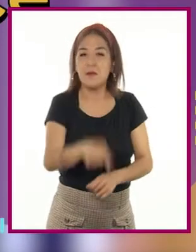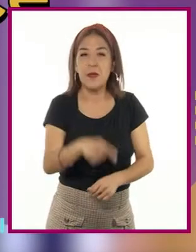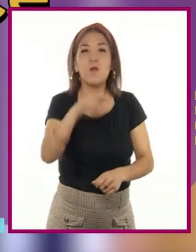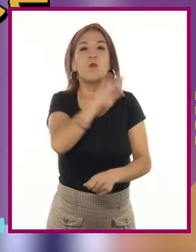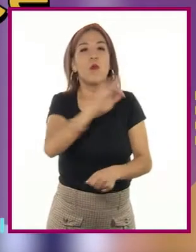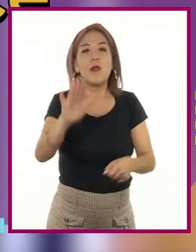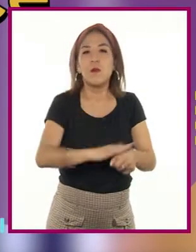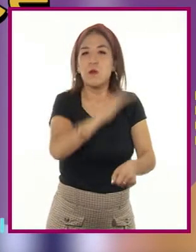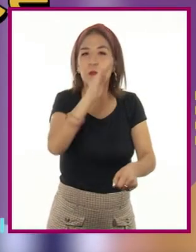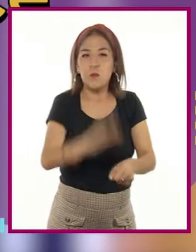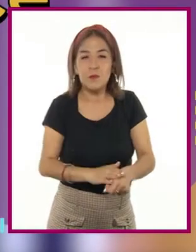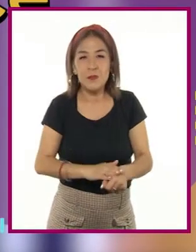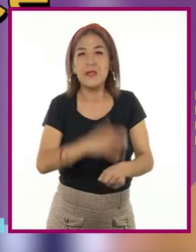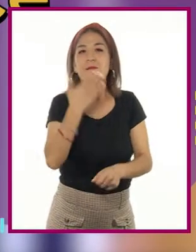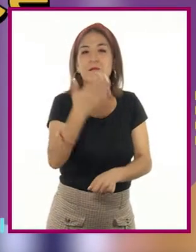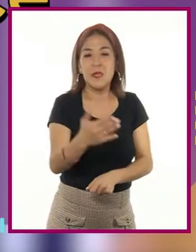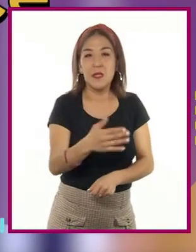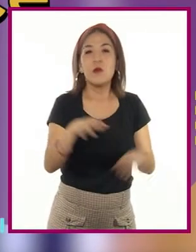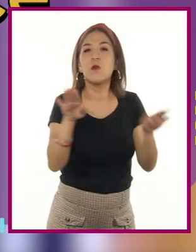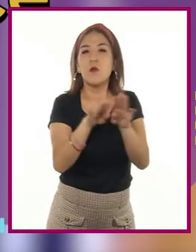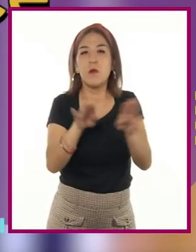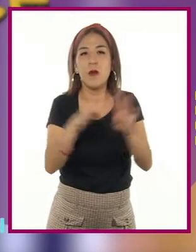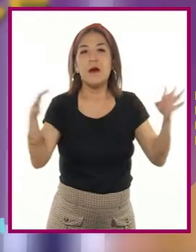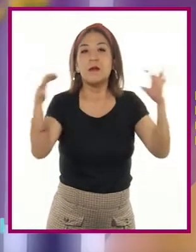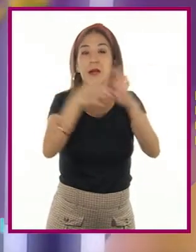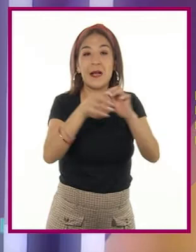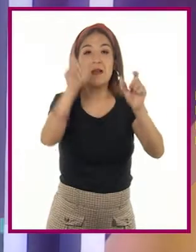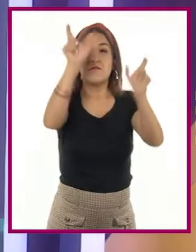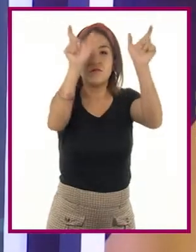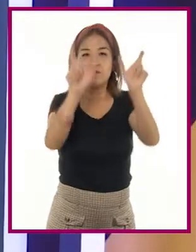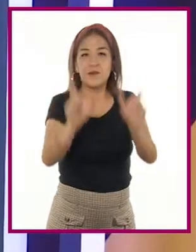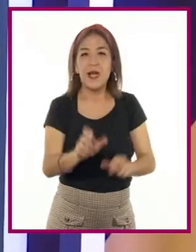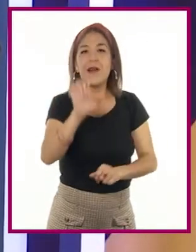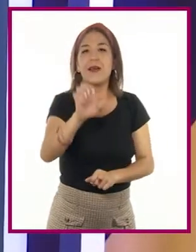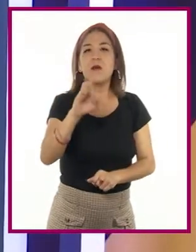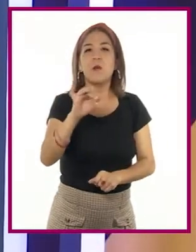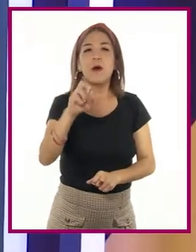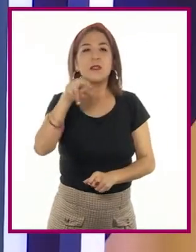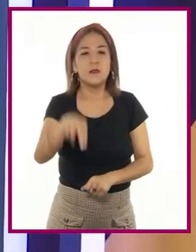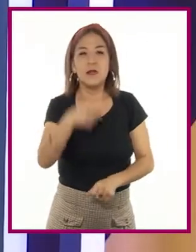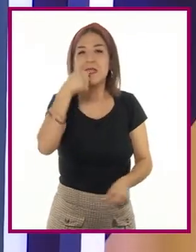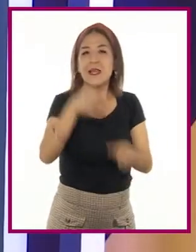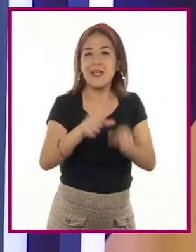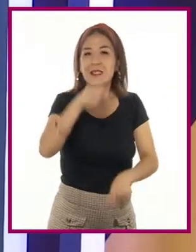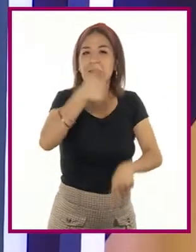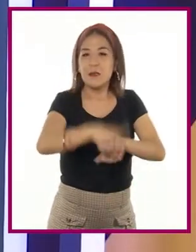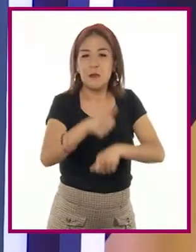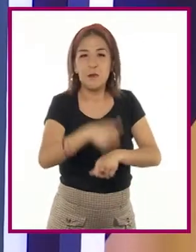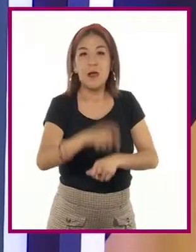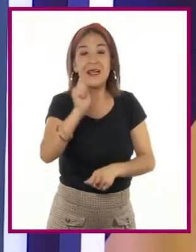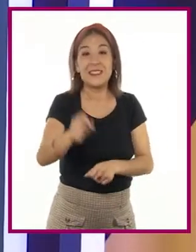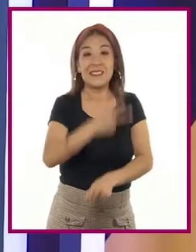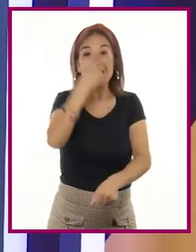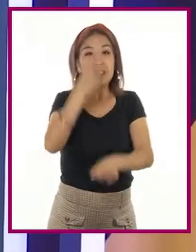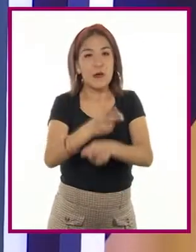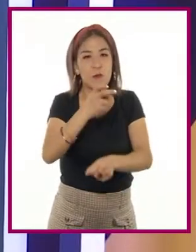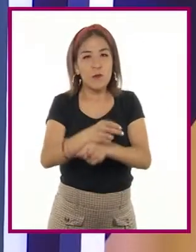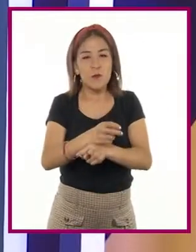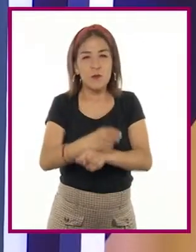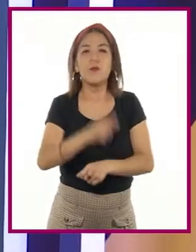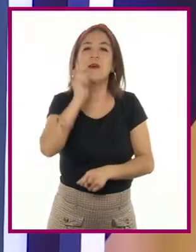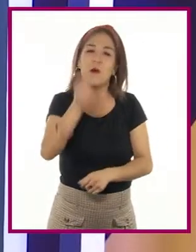se cumpla mientras se trabaje con ecuaciones lineales ya que con ecuaciones de segundo grado o